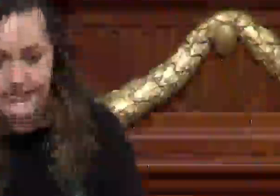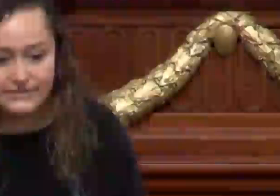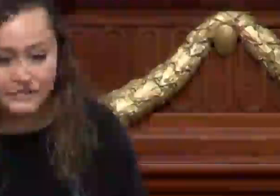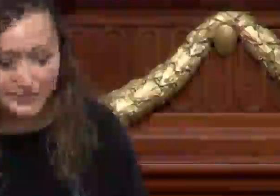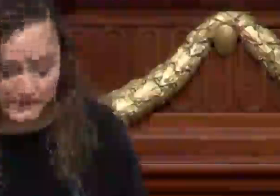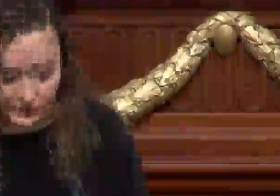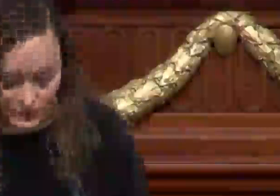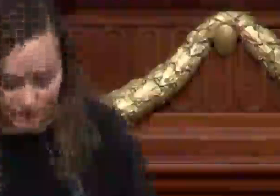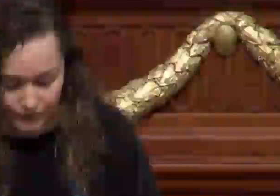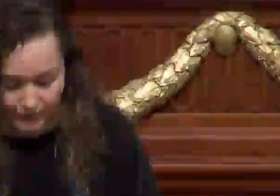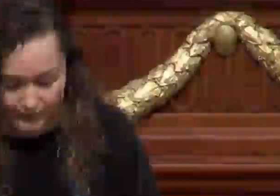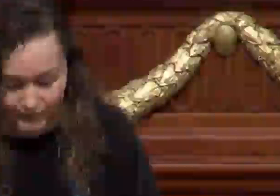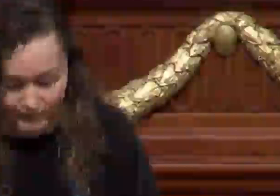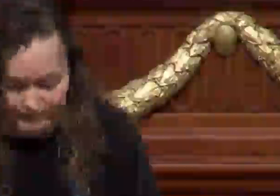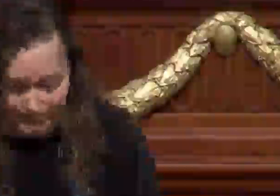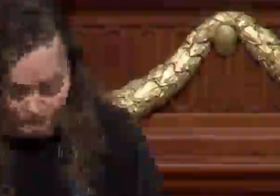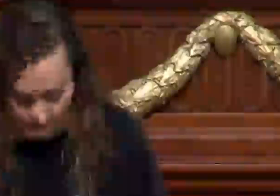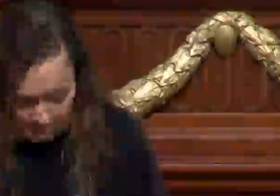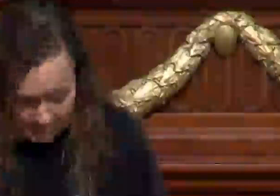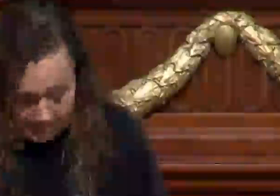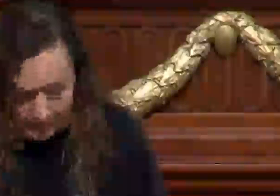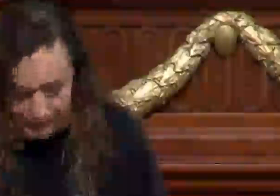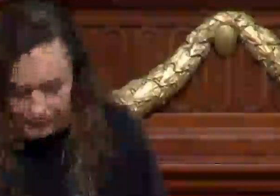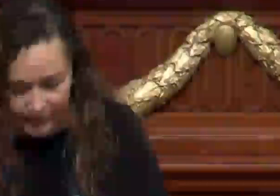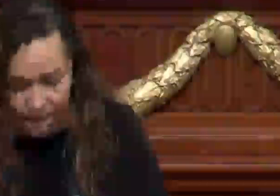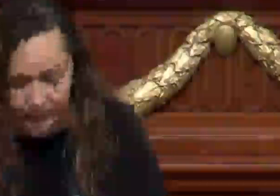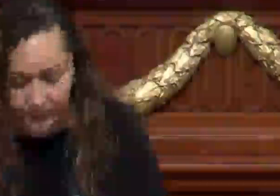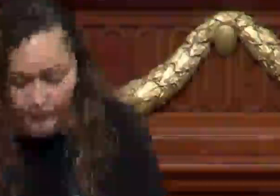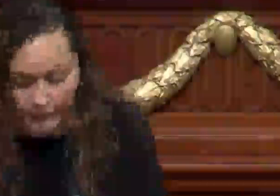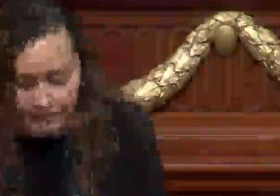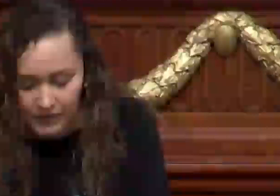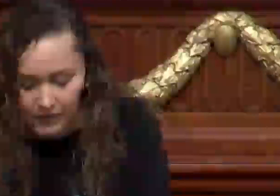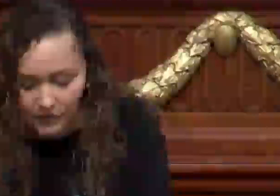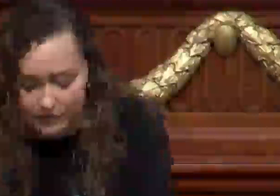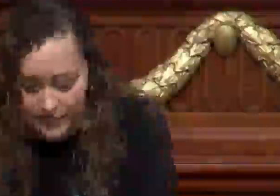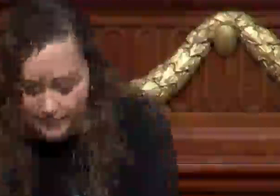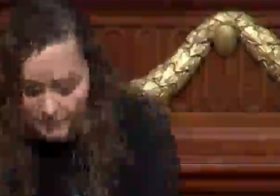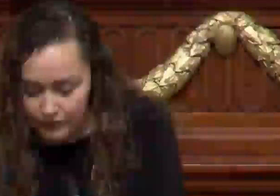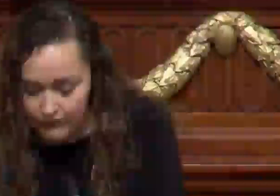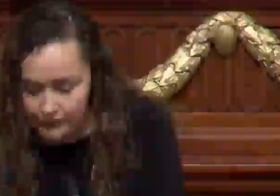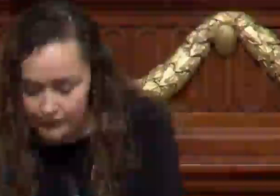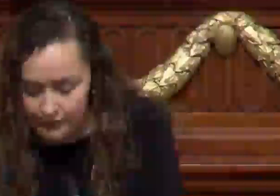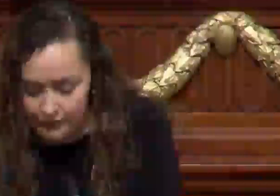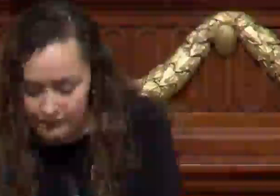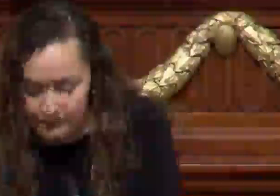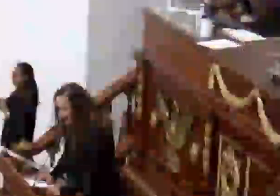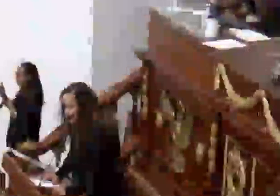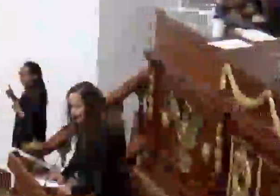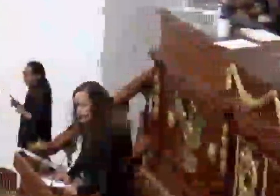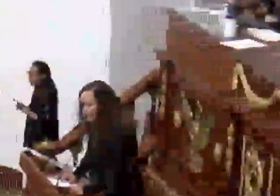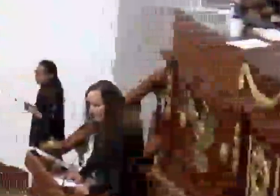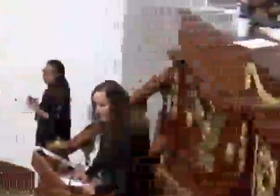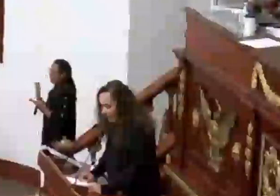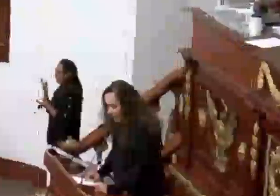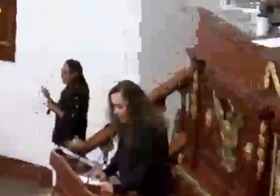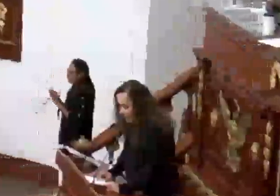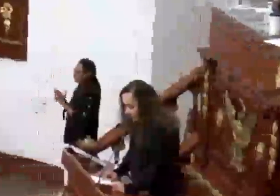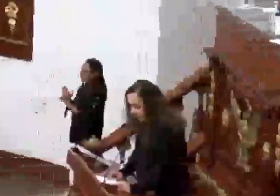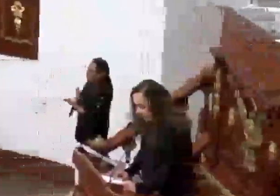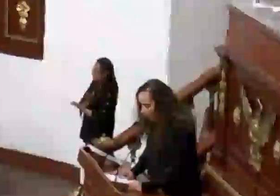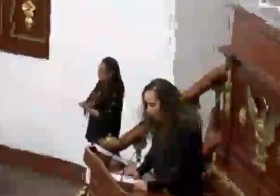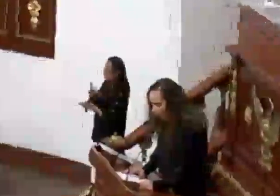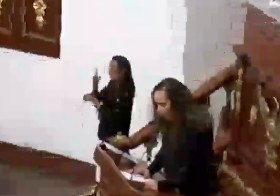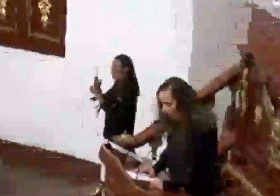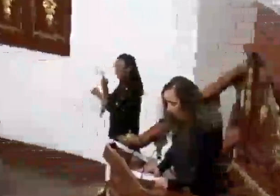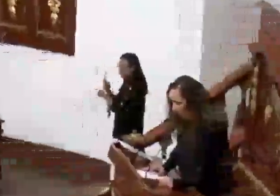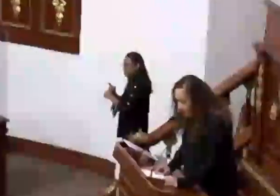La diputada Yuriri Ayala Zúñiga presentó una iniciativa para reformar el artículo 103 de la Ley Orgánica de Alcaldías de la Ciudad de México, con el propósito